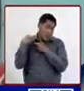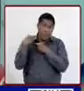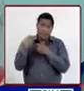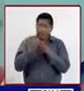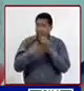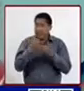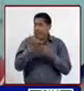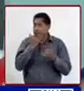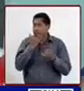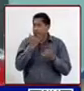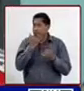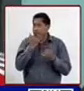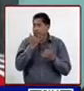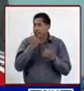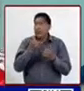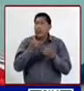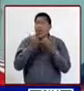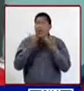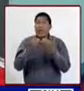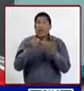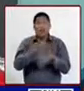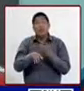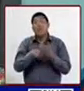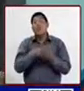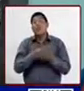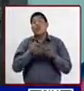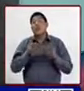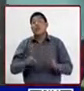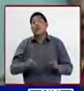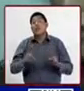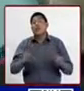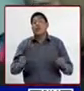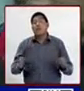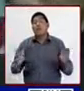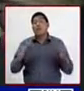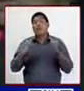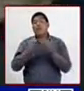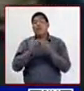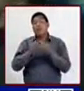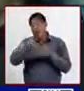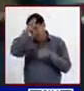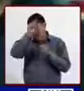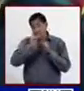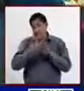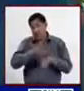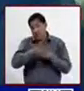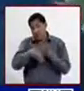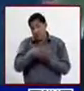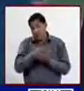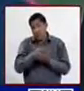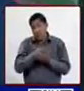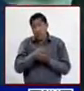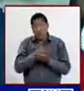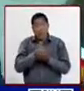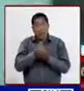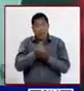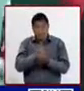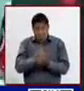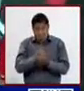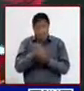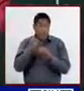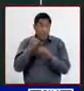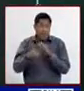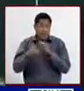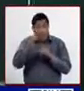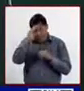Lotería Nacional y gracias nuevamente a toda la gente paseña y que Dios les bendiga a todos. Bueno, y la ayuda va a seguir